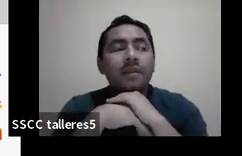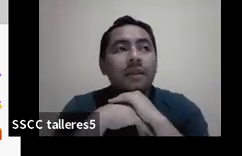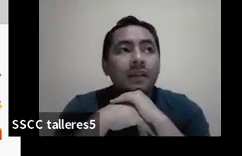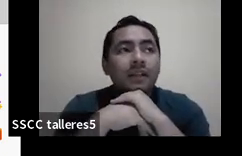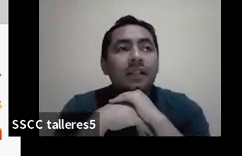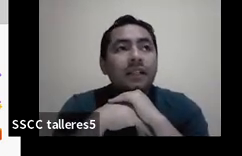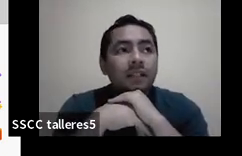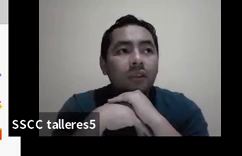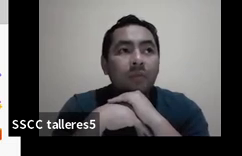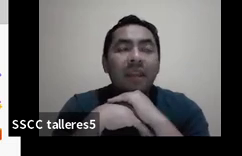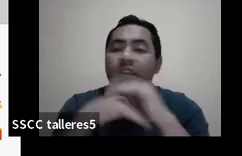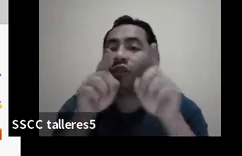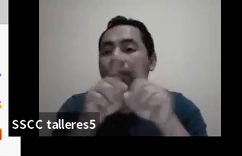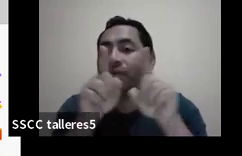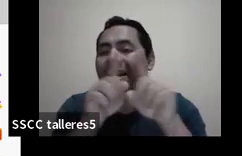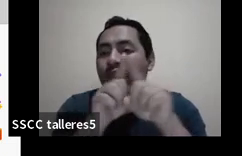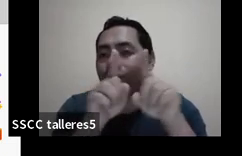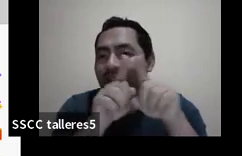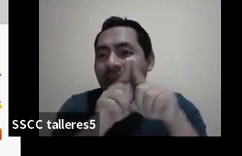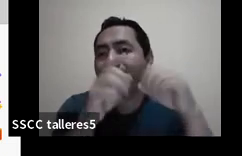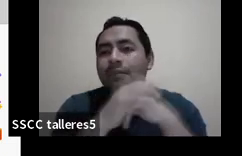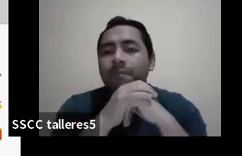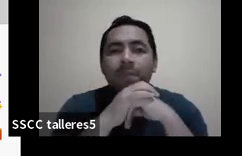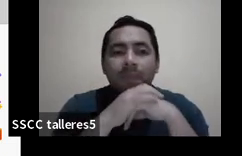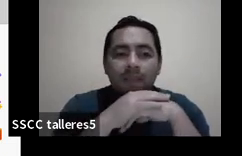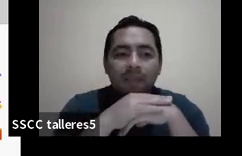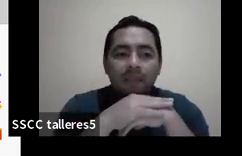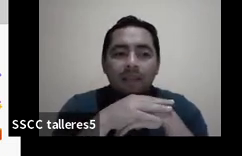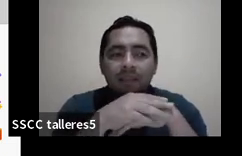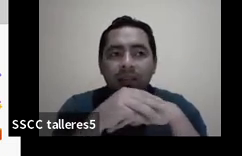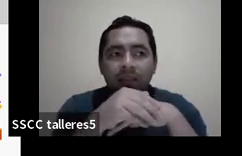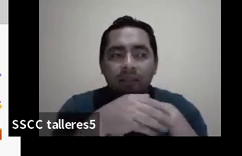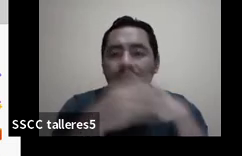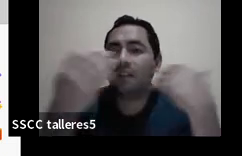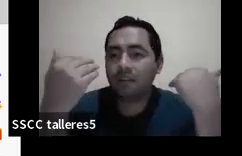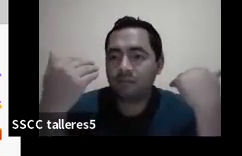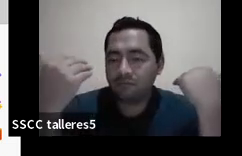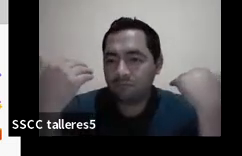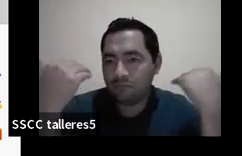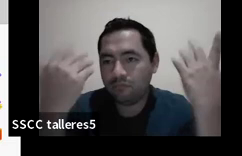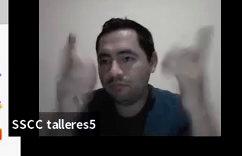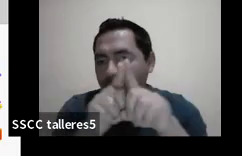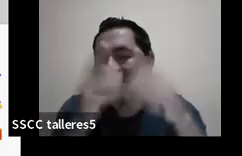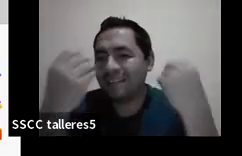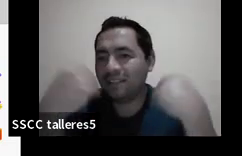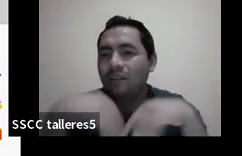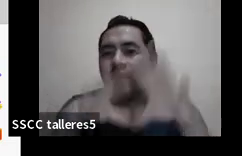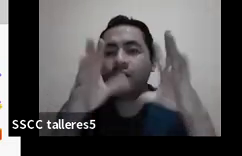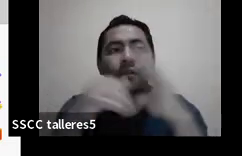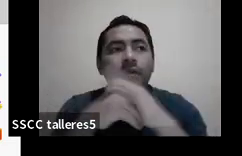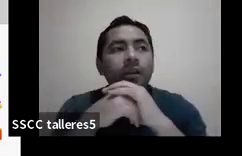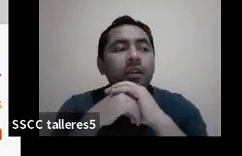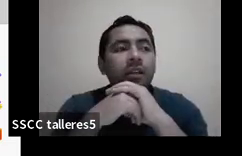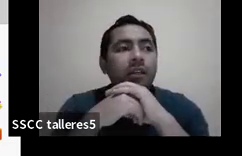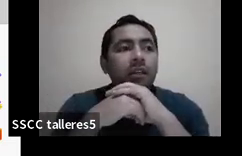hablan normal. Entonces, padres oyentes que deciden tener